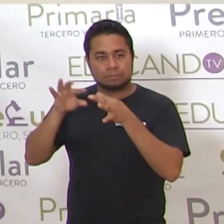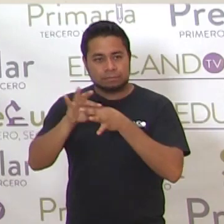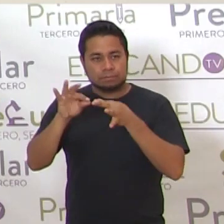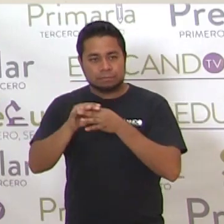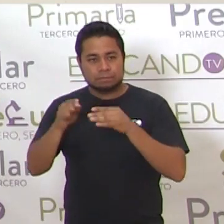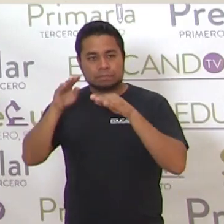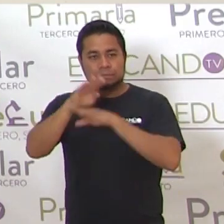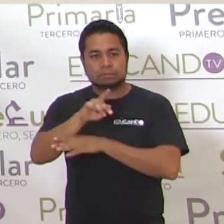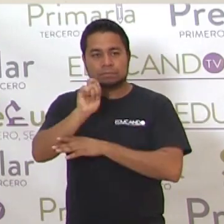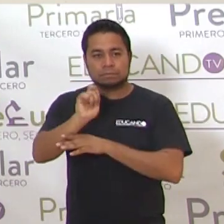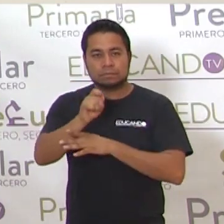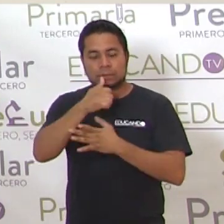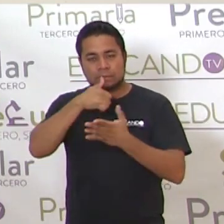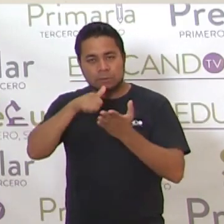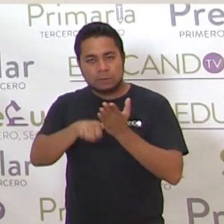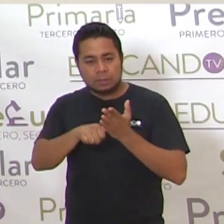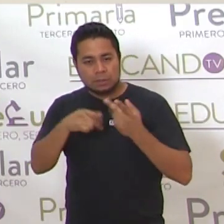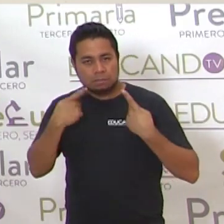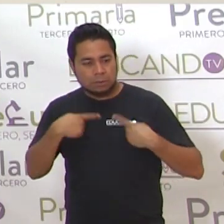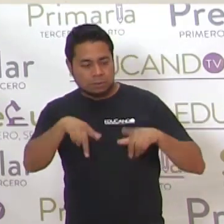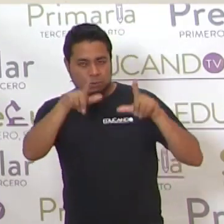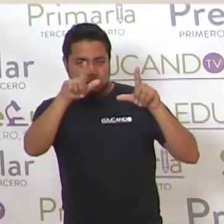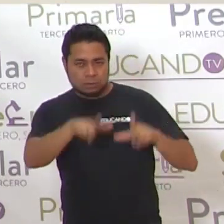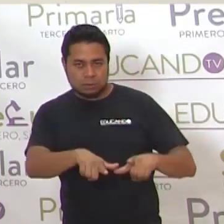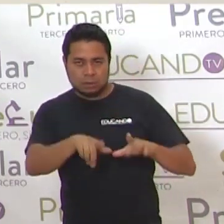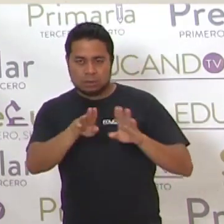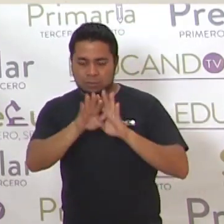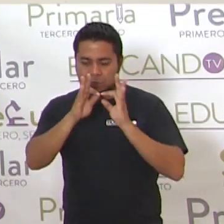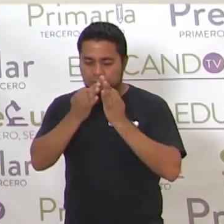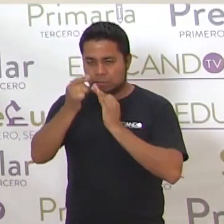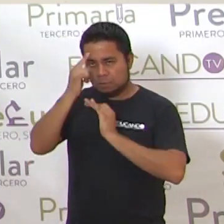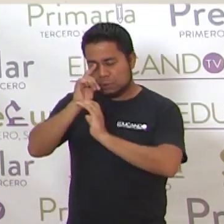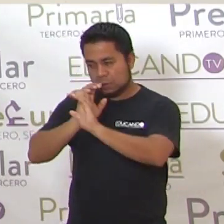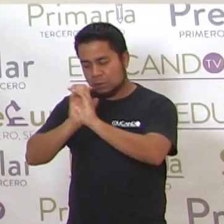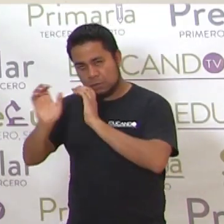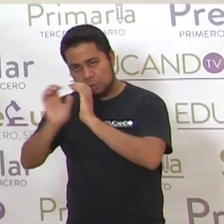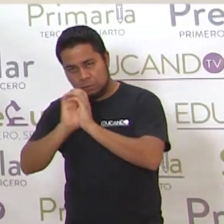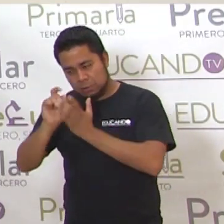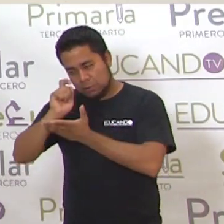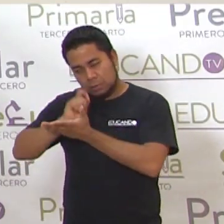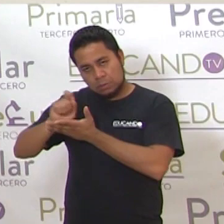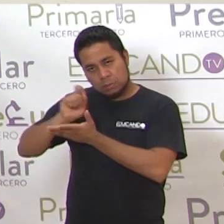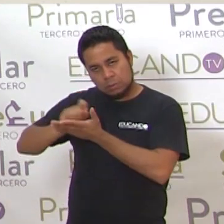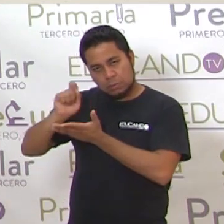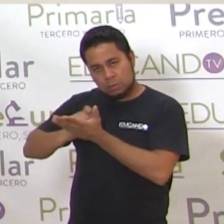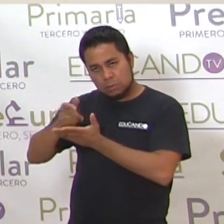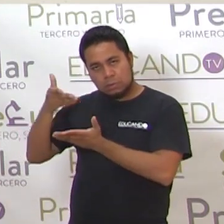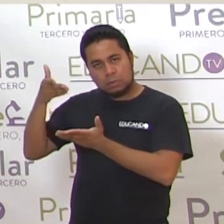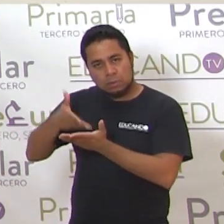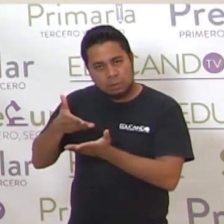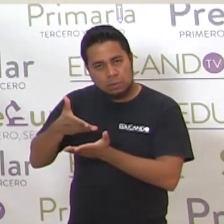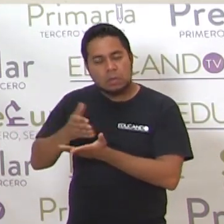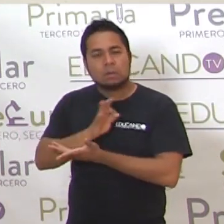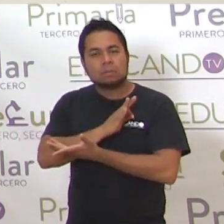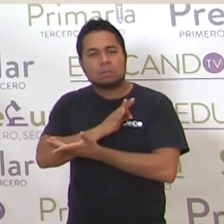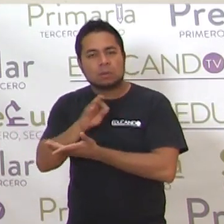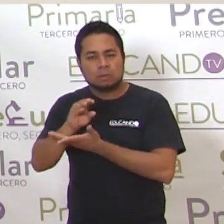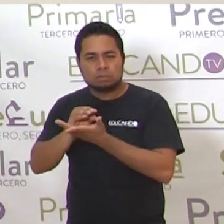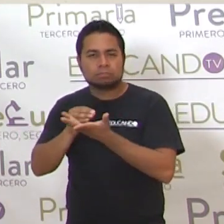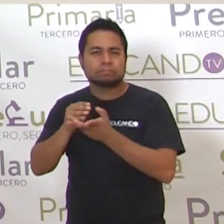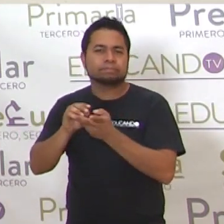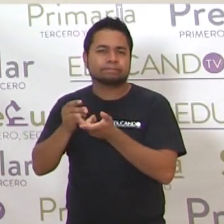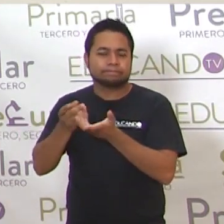carta personal la carta personal como un medio de comunicación escrita el cual podíamos transmitir